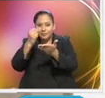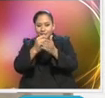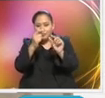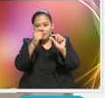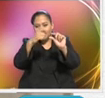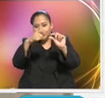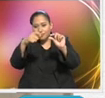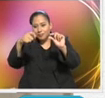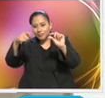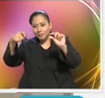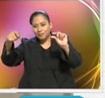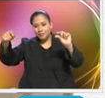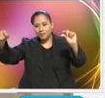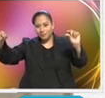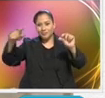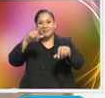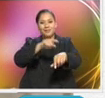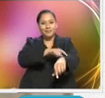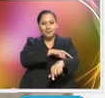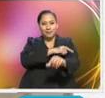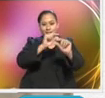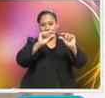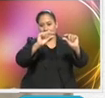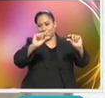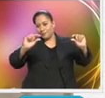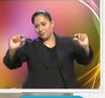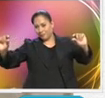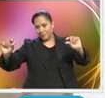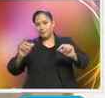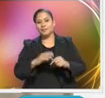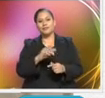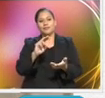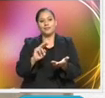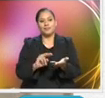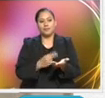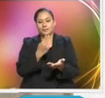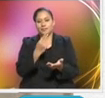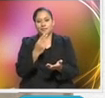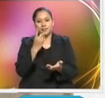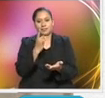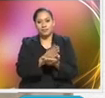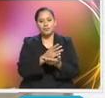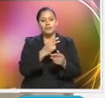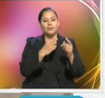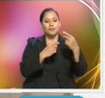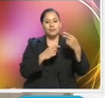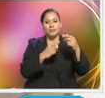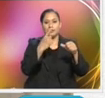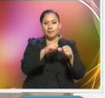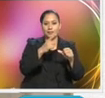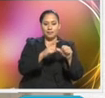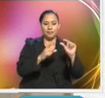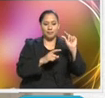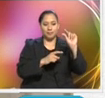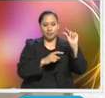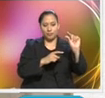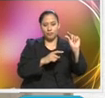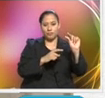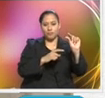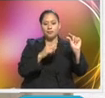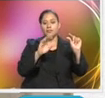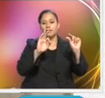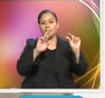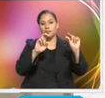estiramiento de la letra. Aquí, por ejemplo, vamos a ver que solo firma con la primera letra de su nombre y el Freud lo vemos un